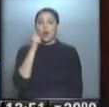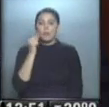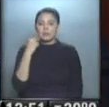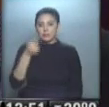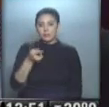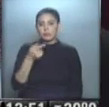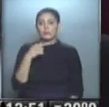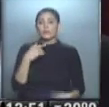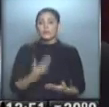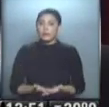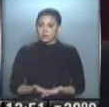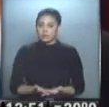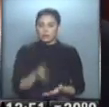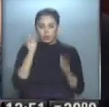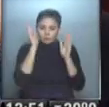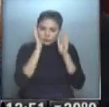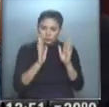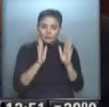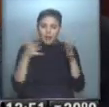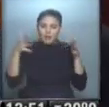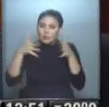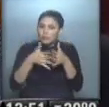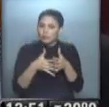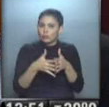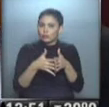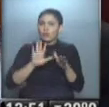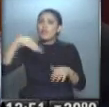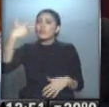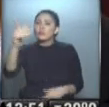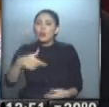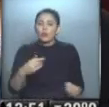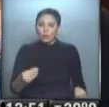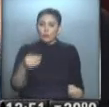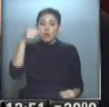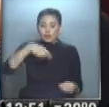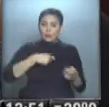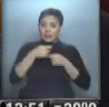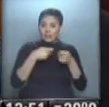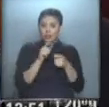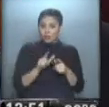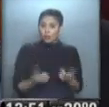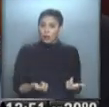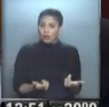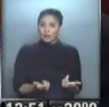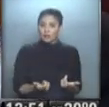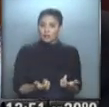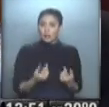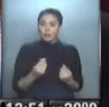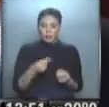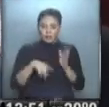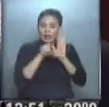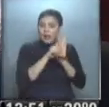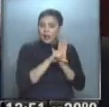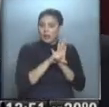En este sentido, y pensando en la convergencia y en lo que puede venir, un mercado hoy inexistente, porque está por esta